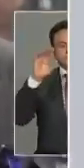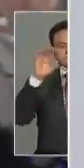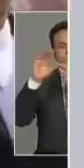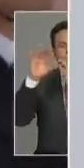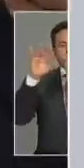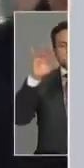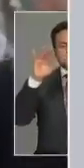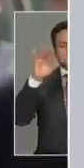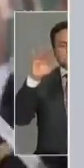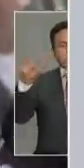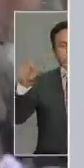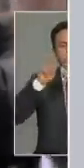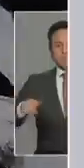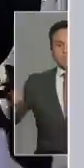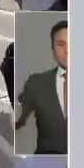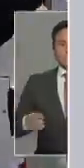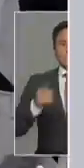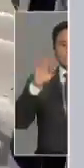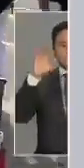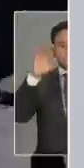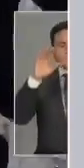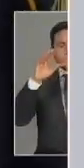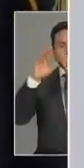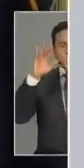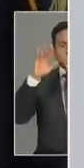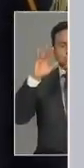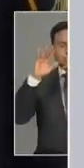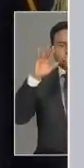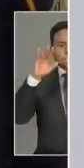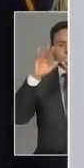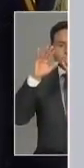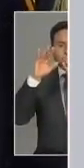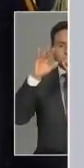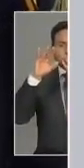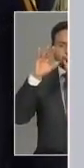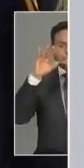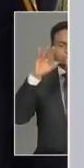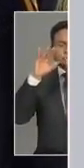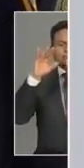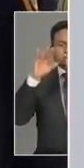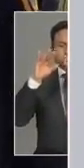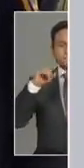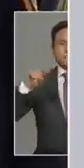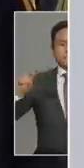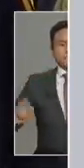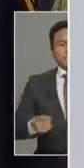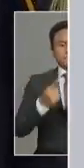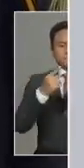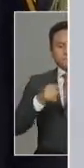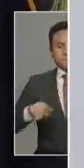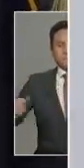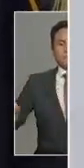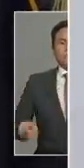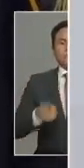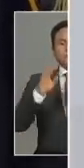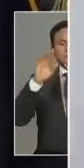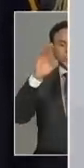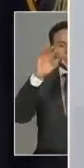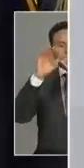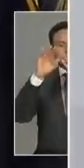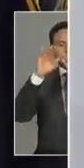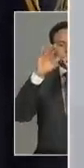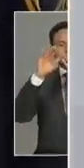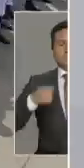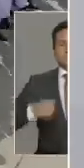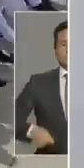agenda contundente. Esperamos que se dé, obviamente, en el marco de mucho diálogo y colaboración internacional, porque nos necesitamos todos y todas. ¿Se reunirá con el presidente